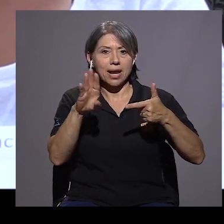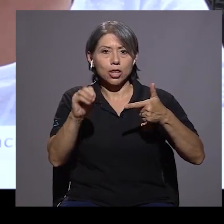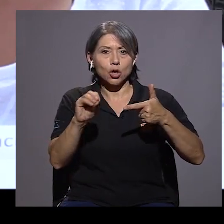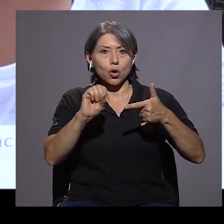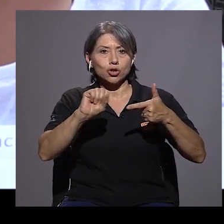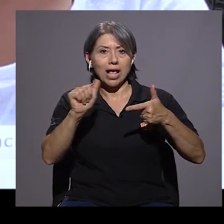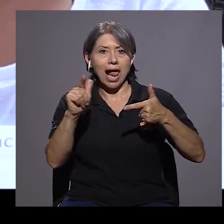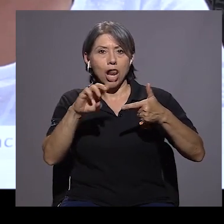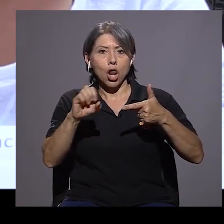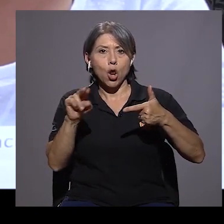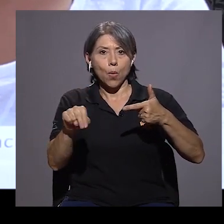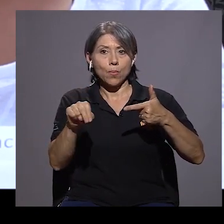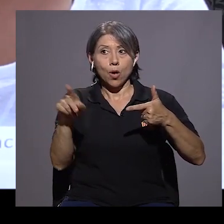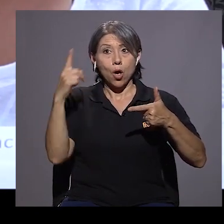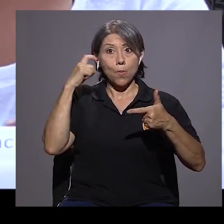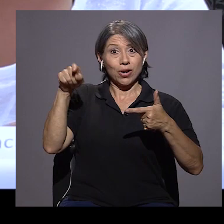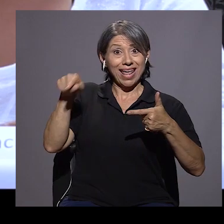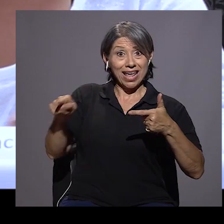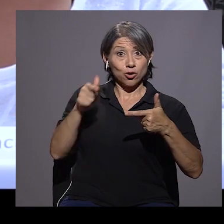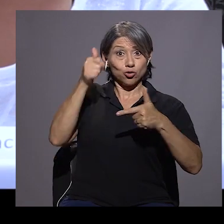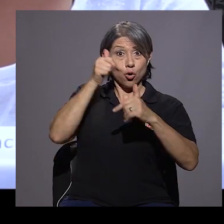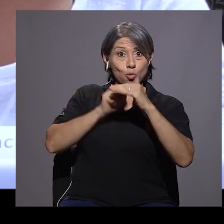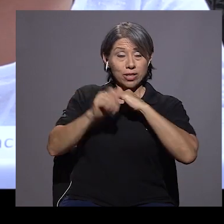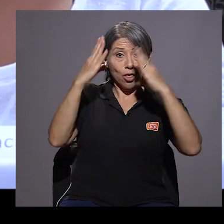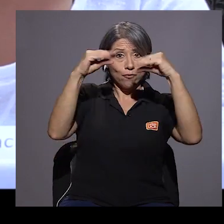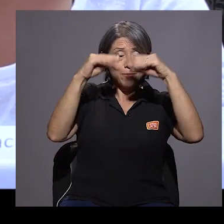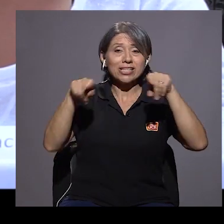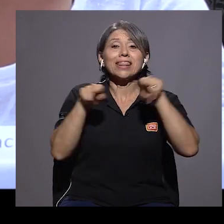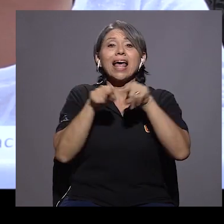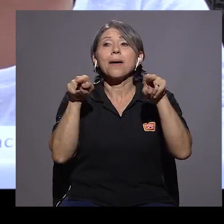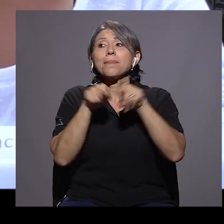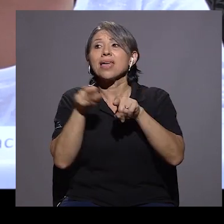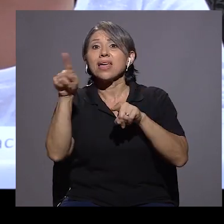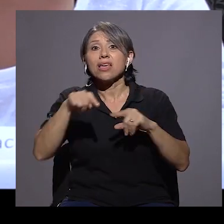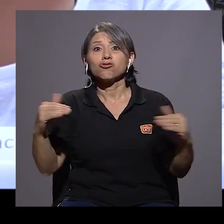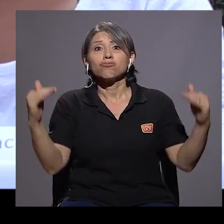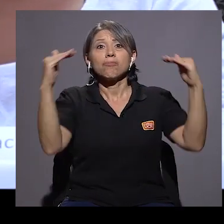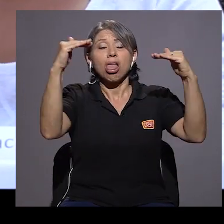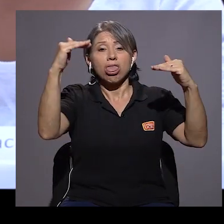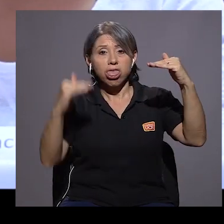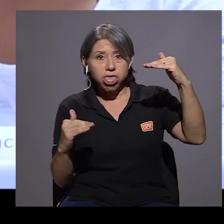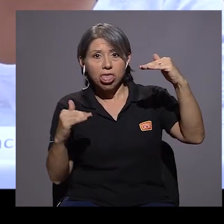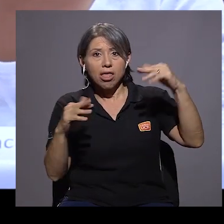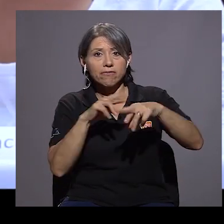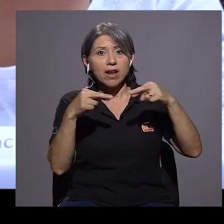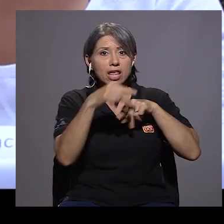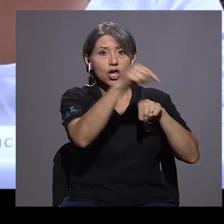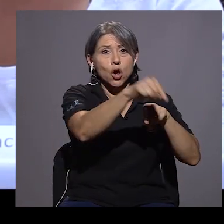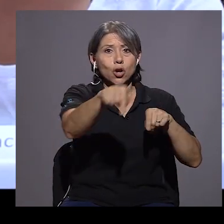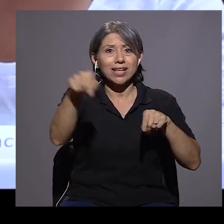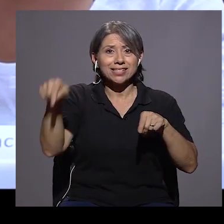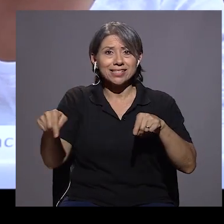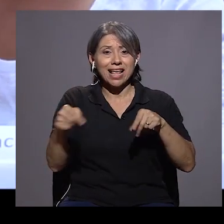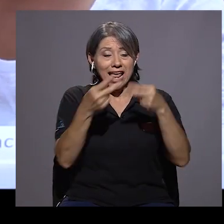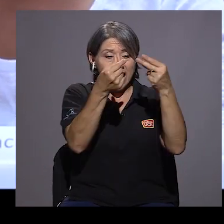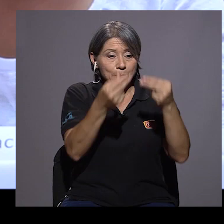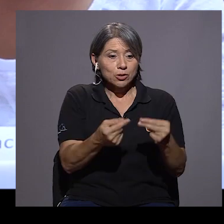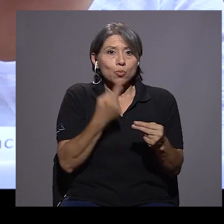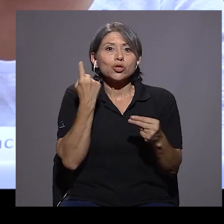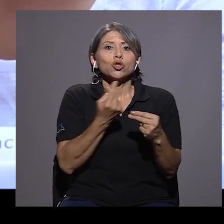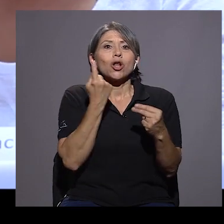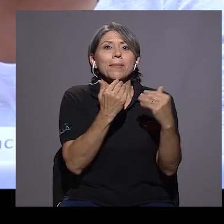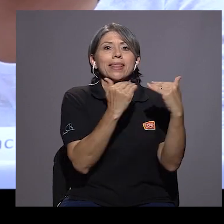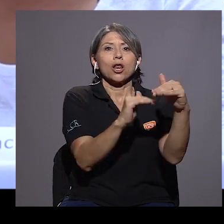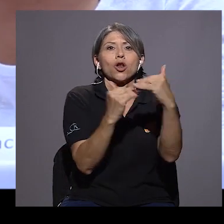Salom, no solo porque nos han ocultado información, sino porque sus acciones profundizan la desigualdad en las regiones, condicionan